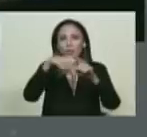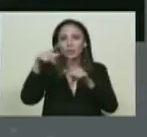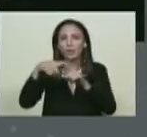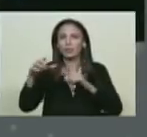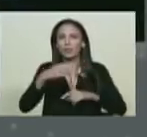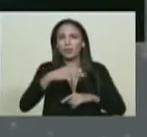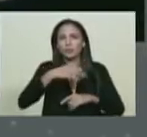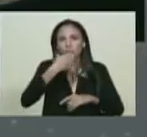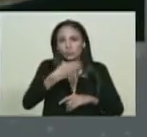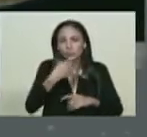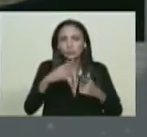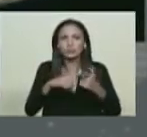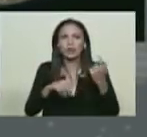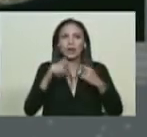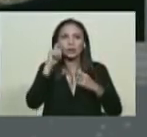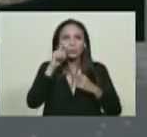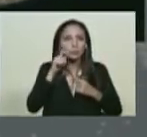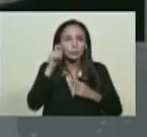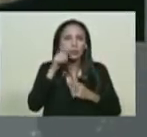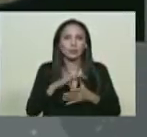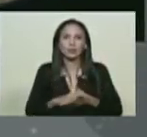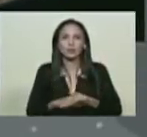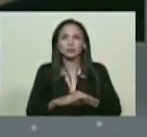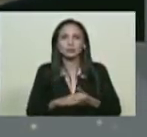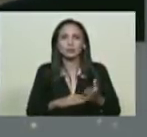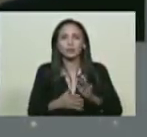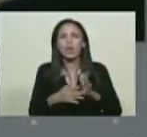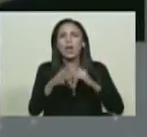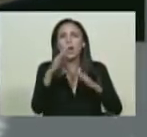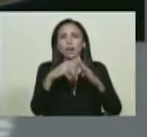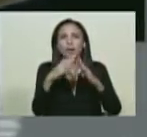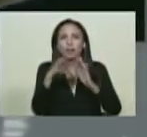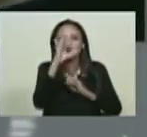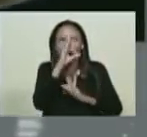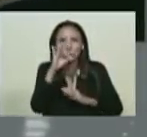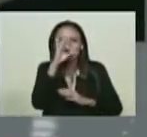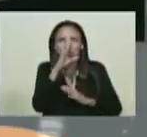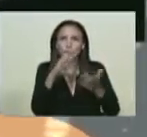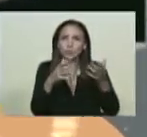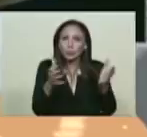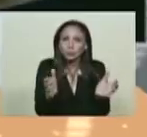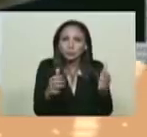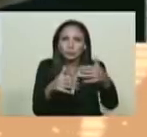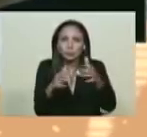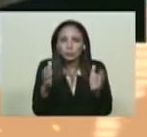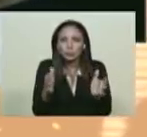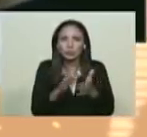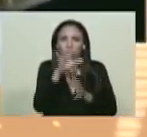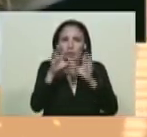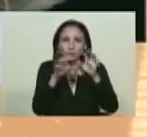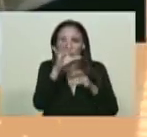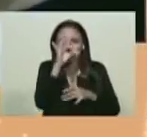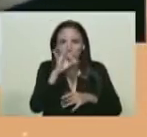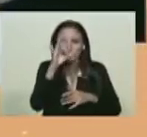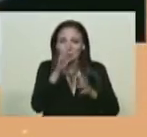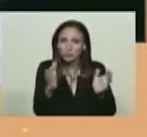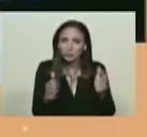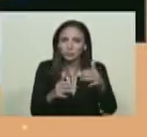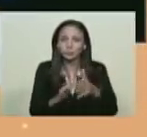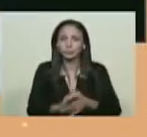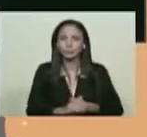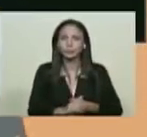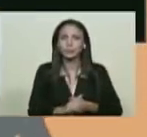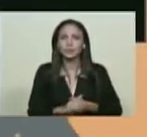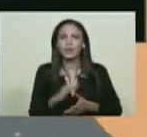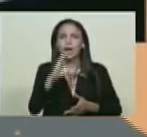tomate. Tenemos unos puerquitos, unos cerdos, unos cochinitos en, ¿cómo es que llaman esto?